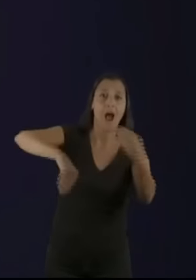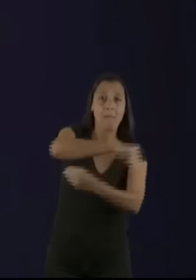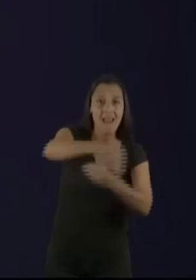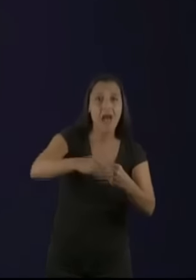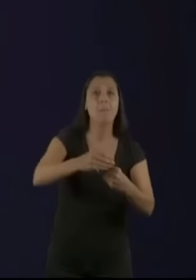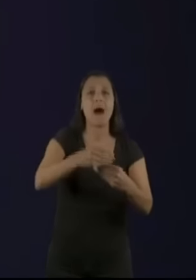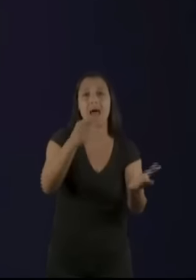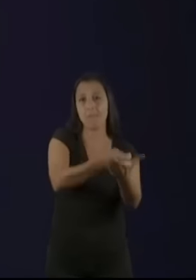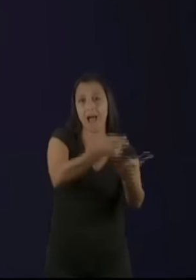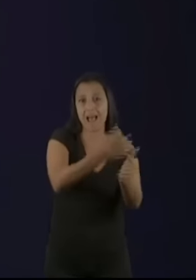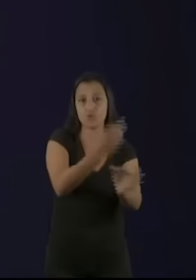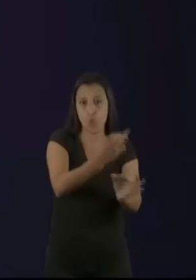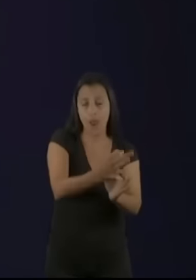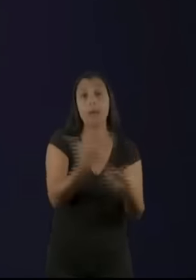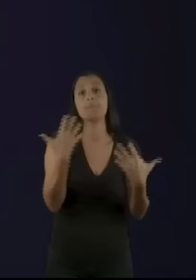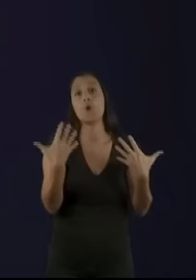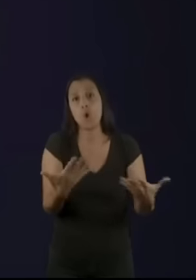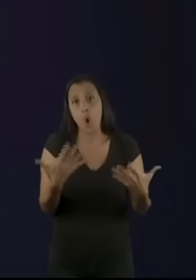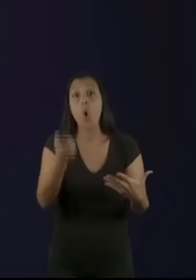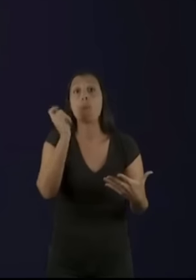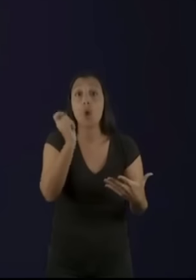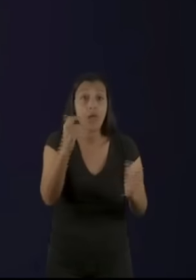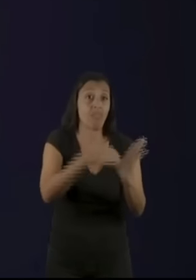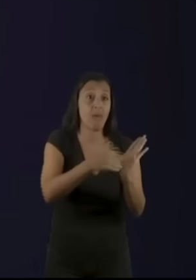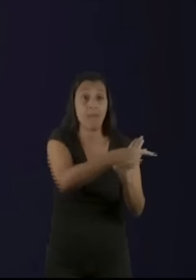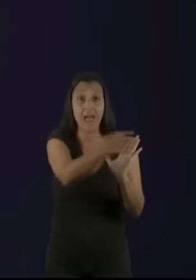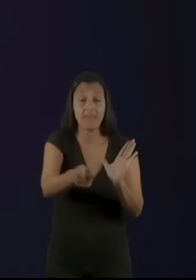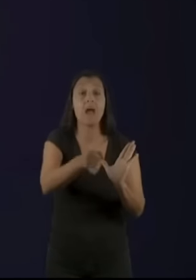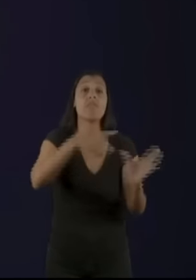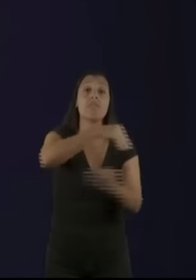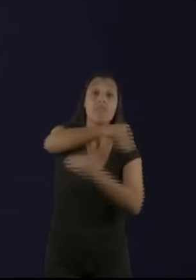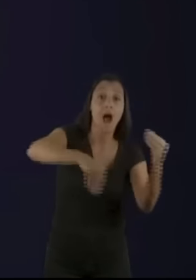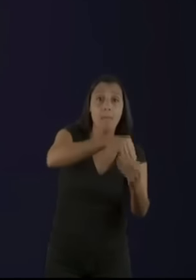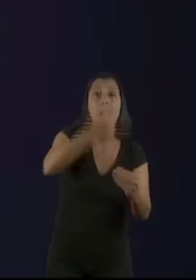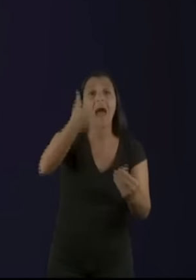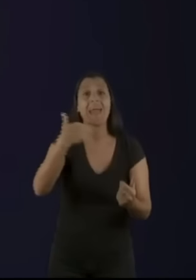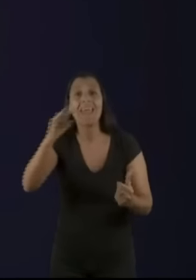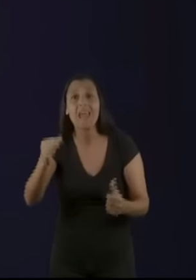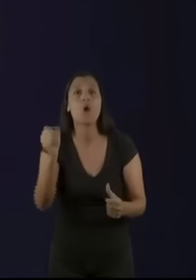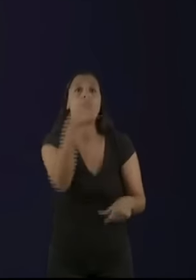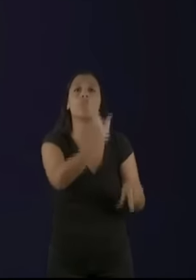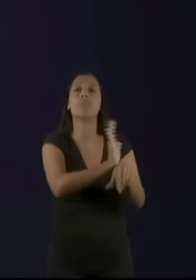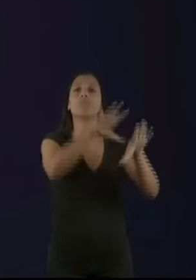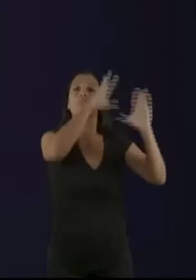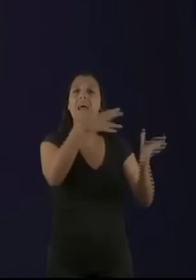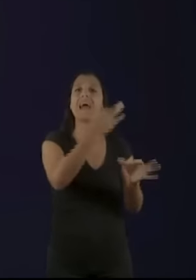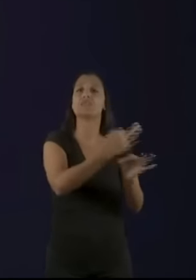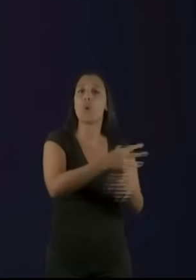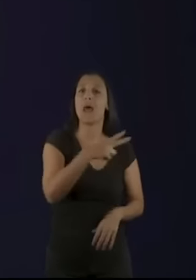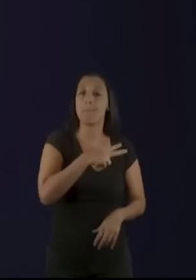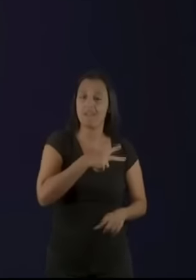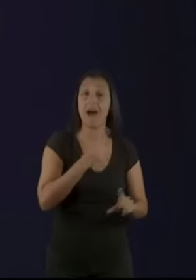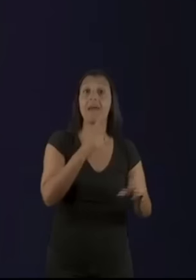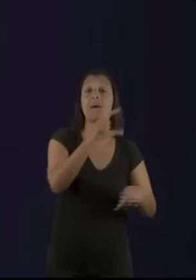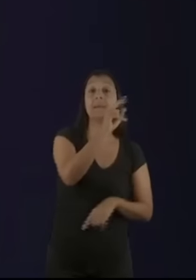educativos son para por supuesto aquellos que manden sus hijos a las escuelas privadas desde el 3 hasta